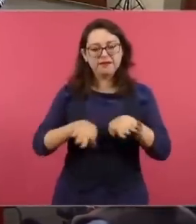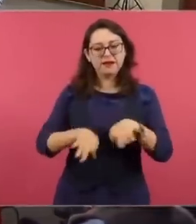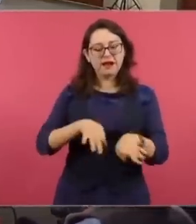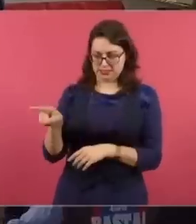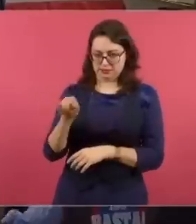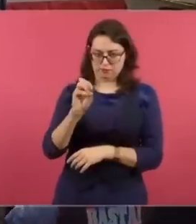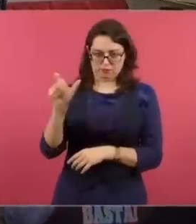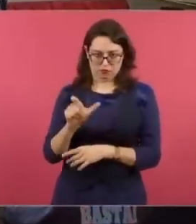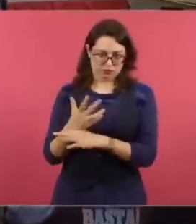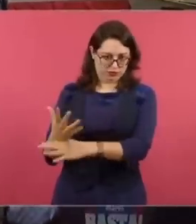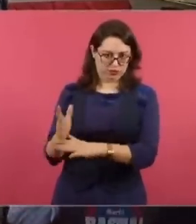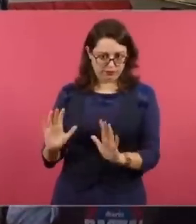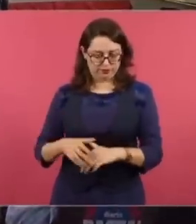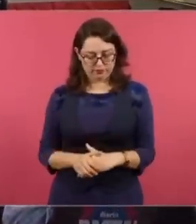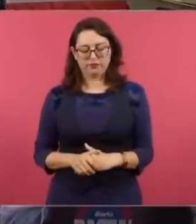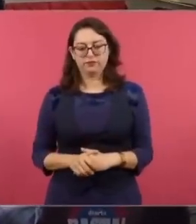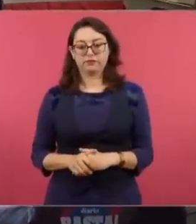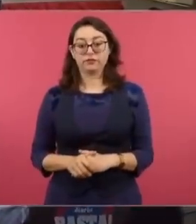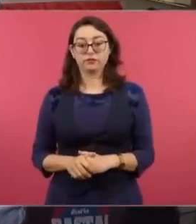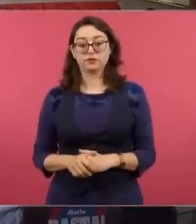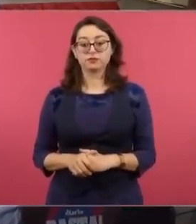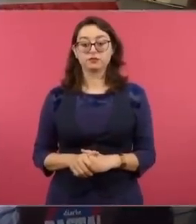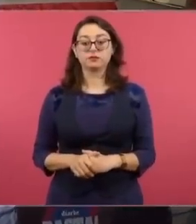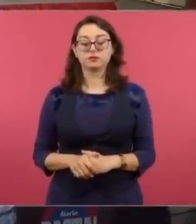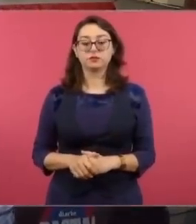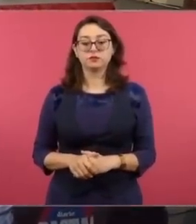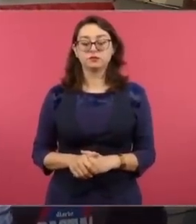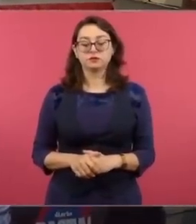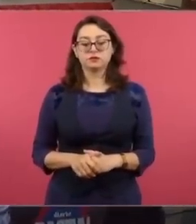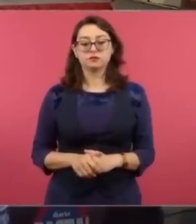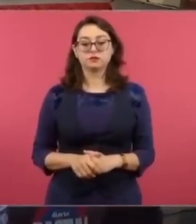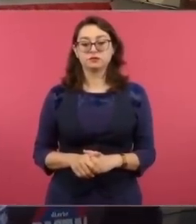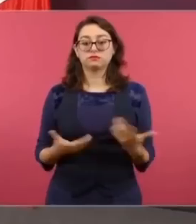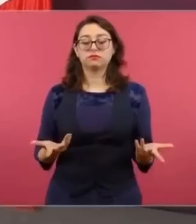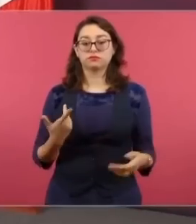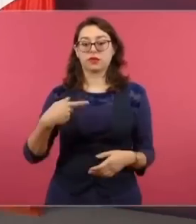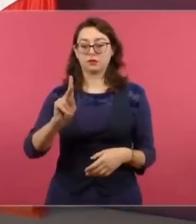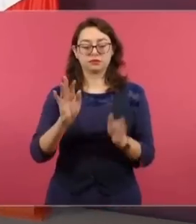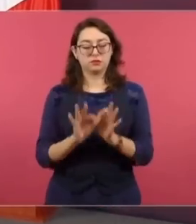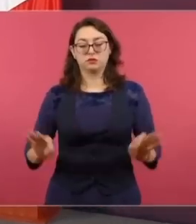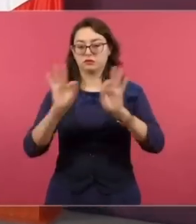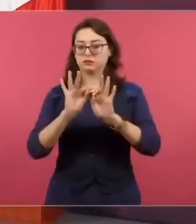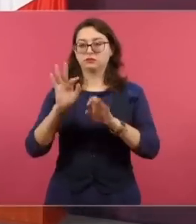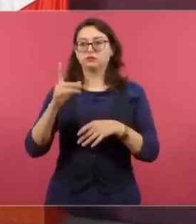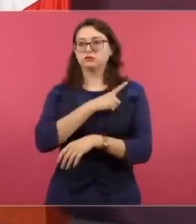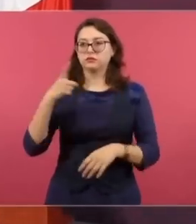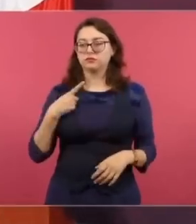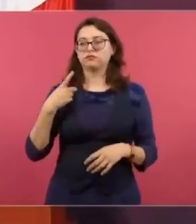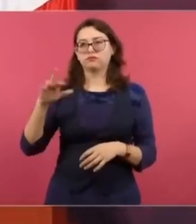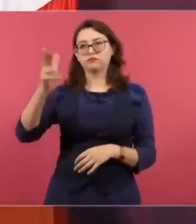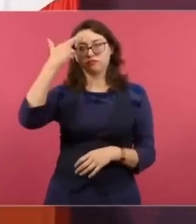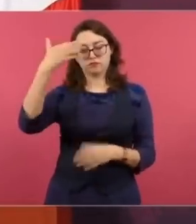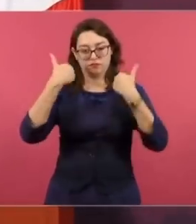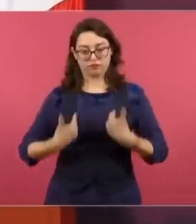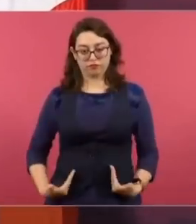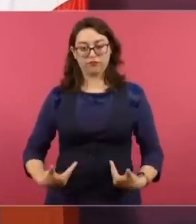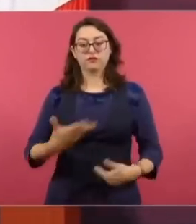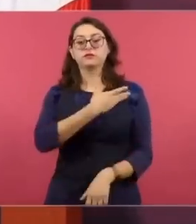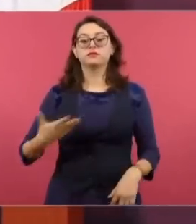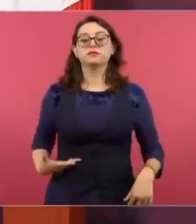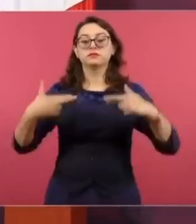Ahora no voy a mencionar tengo que defender a todos los mexicanos estoy presidente de todos los mexicanos